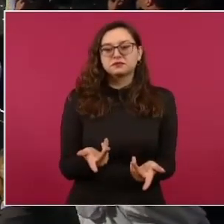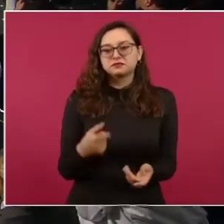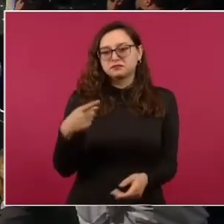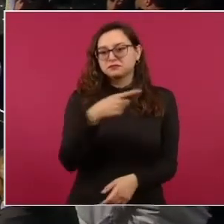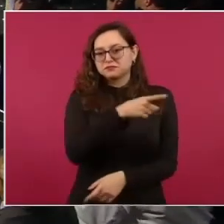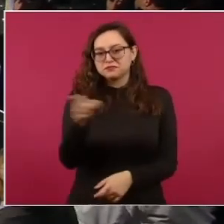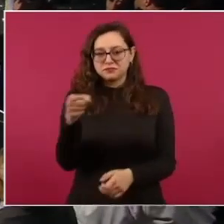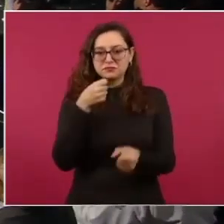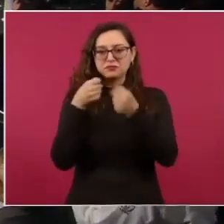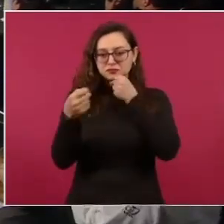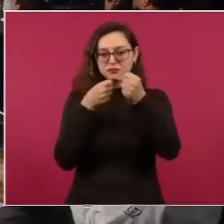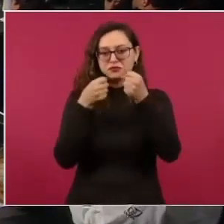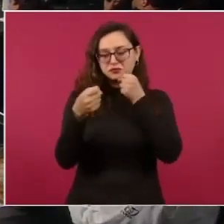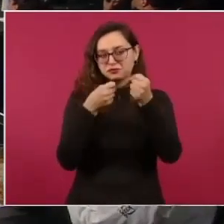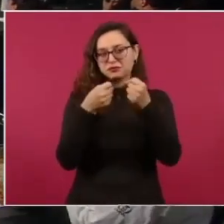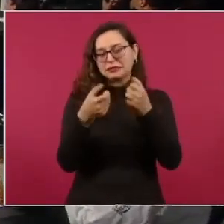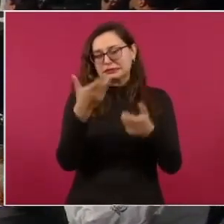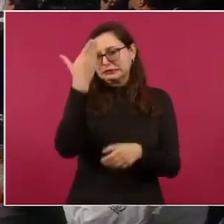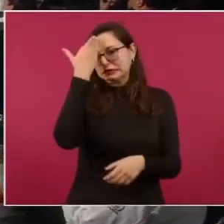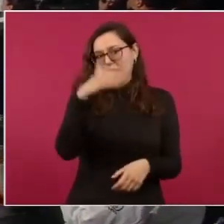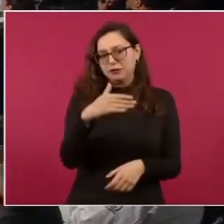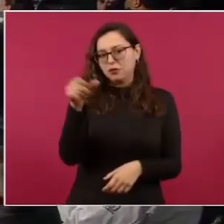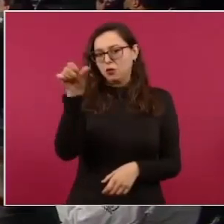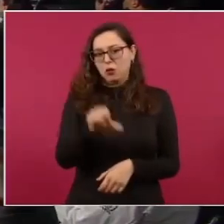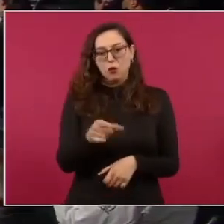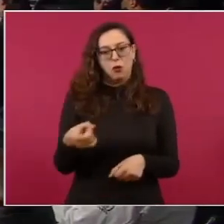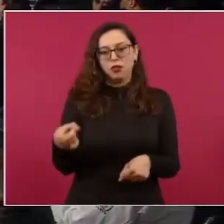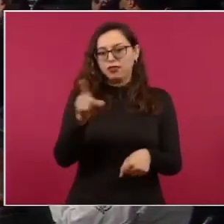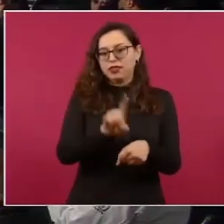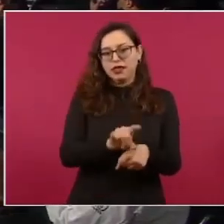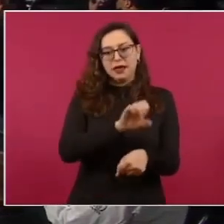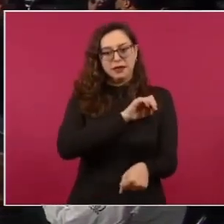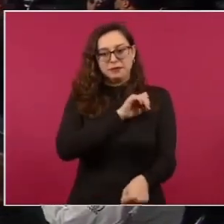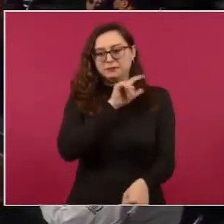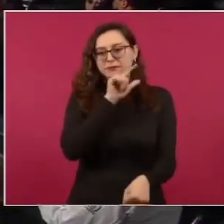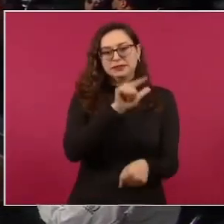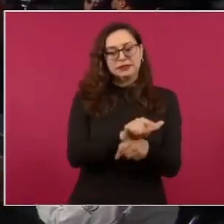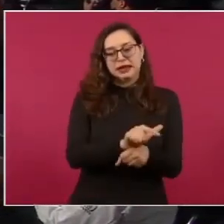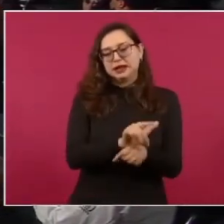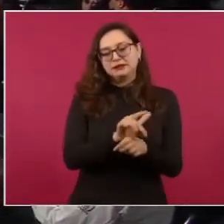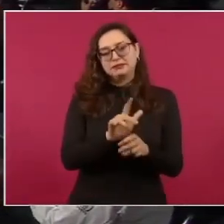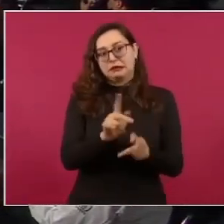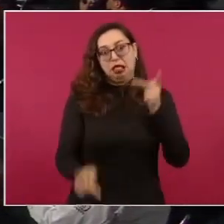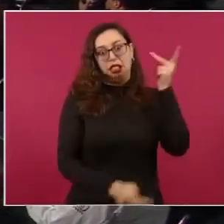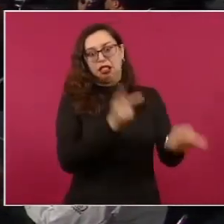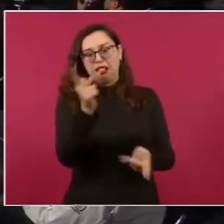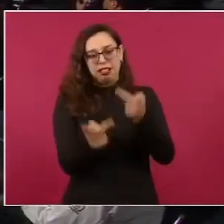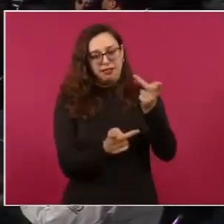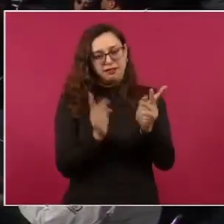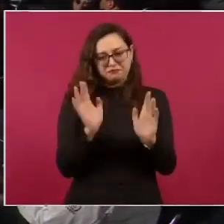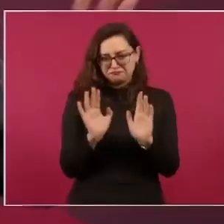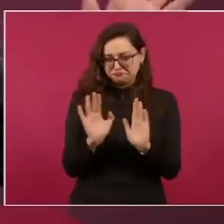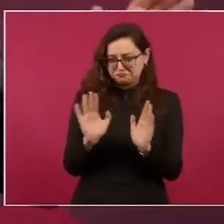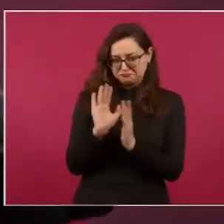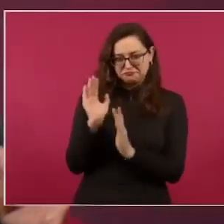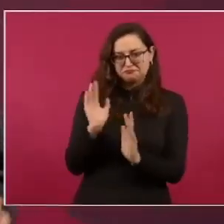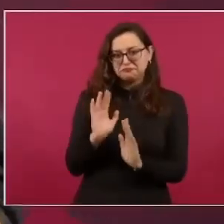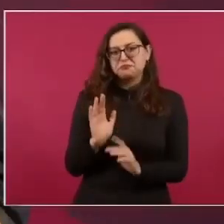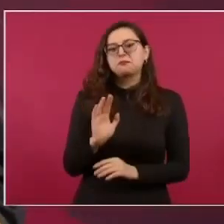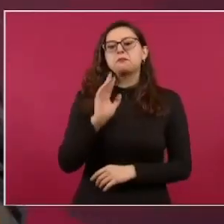especial, y puede ser que mañana no haya nada